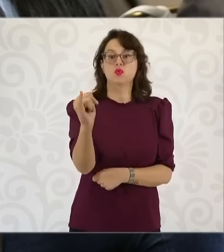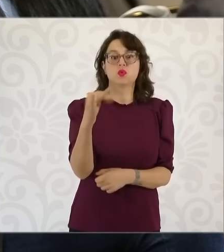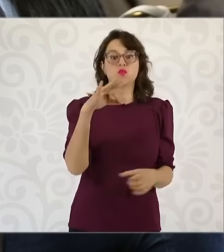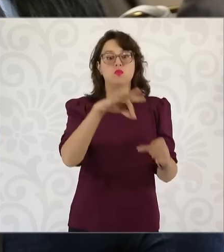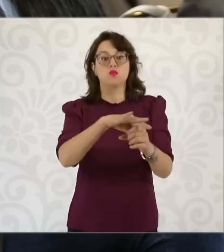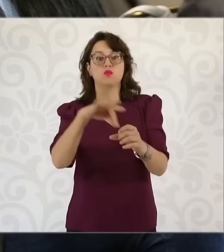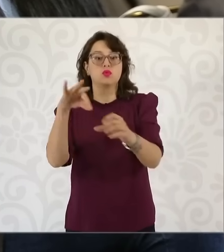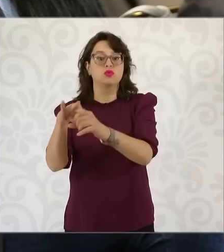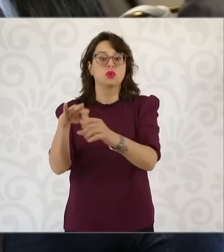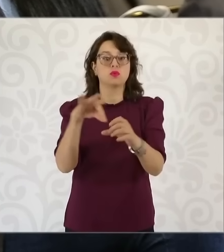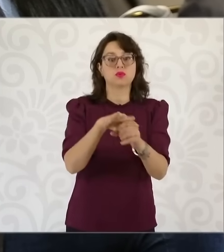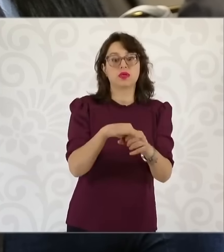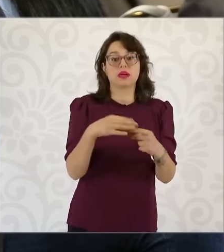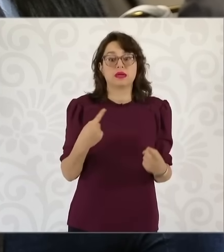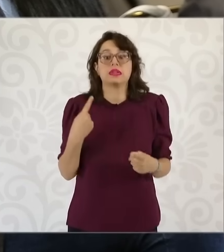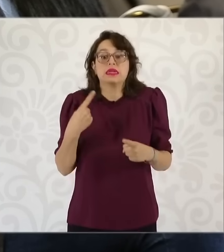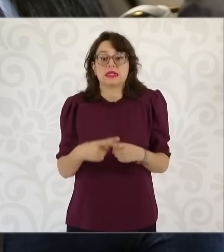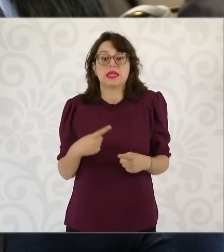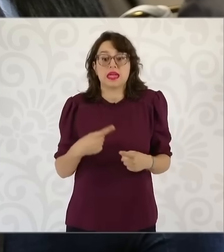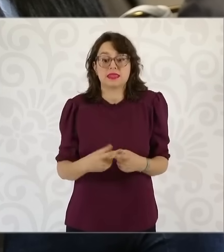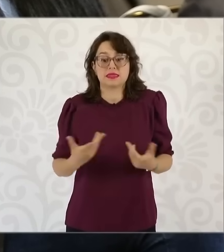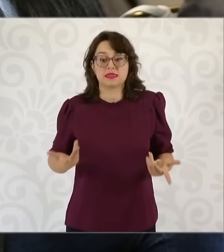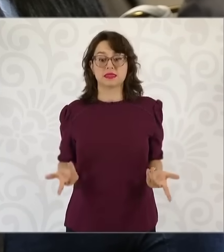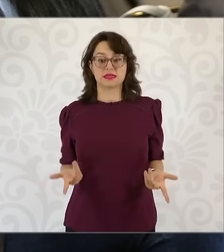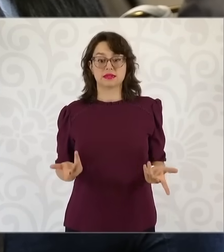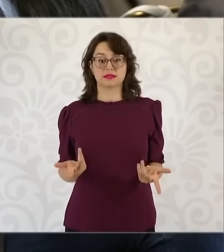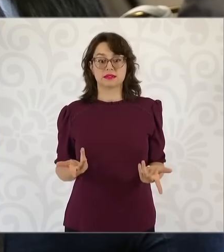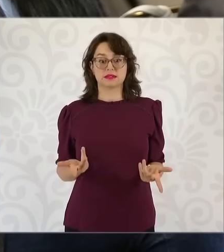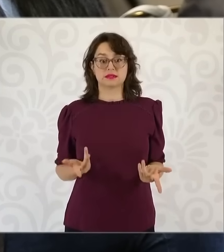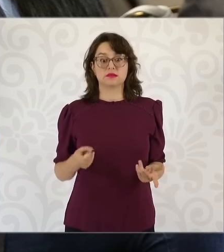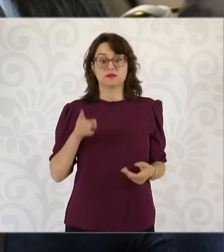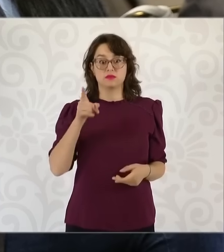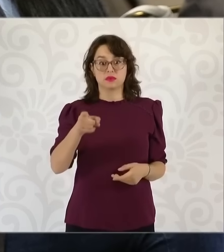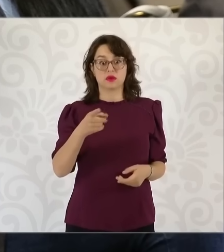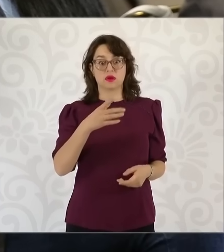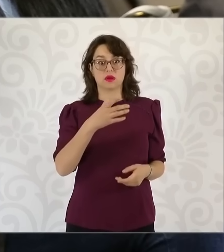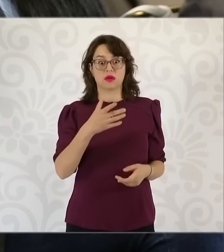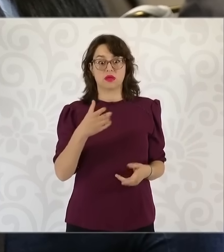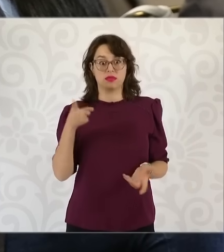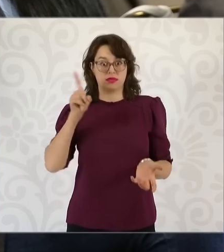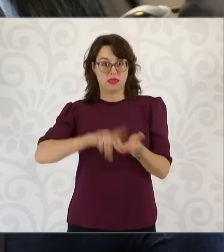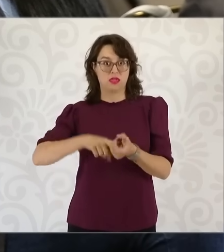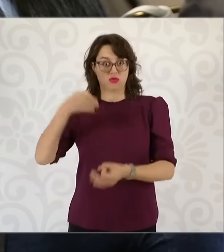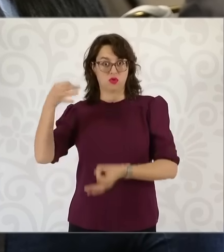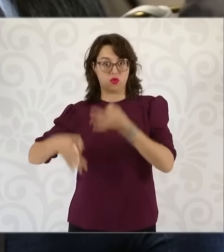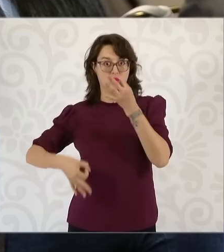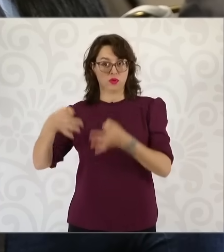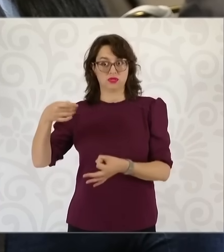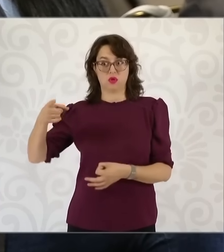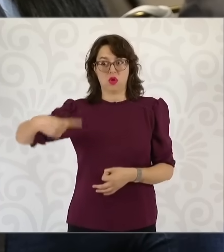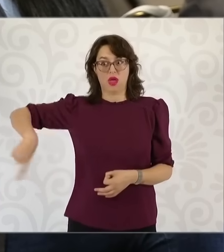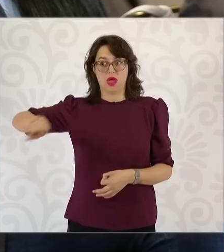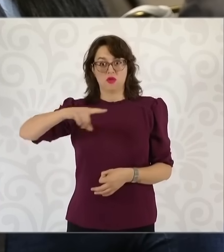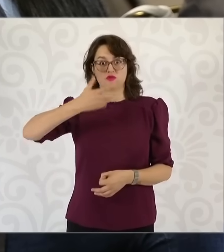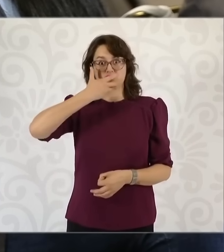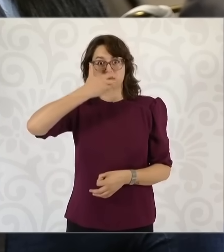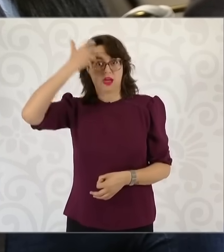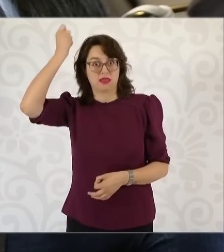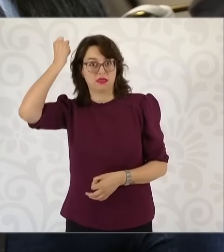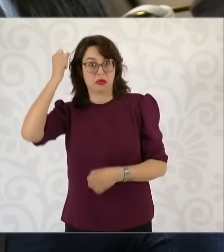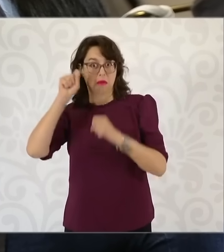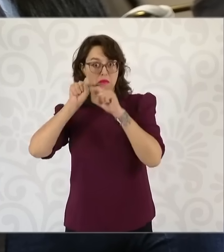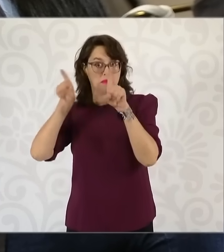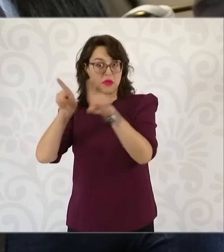quienes aspiran, pero que son candidatos precisamente del Poder Judicial a continuar pues con esa labor, por ejemplo,